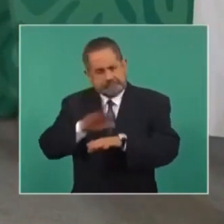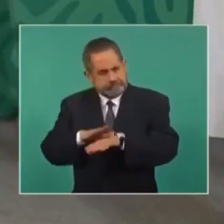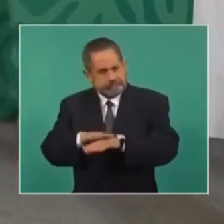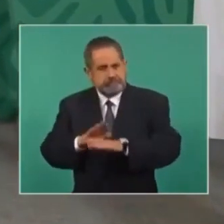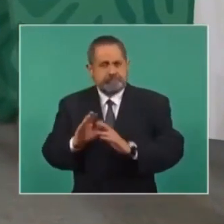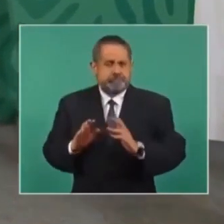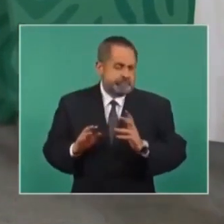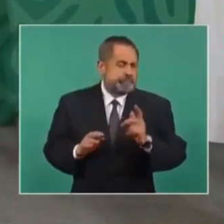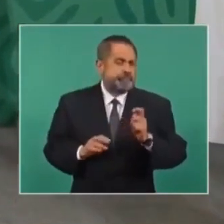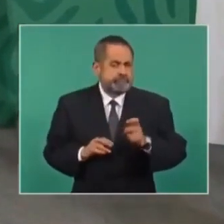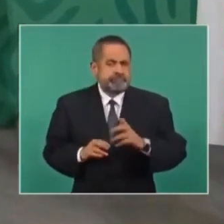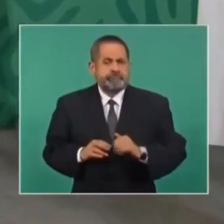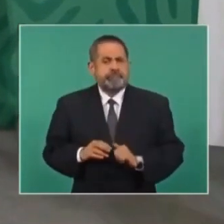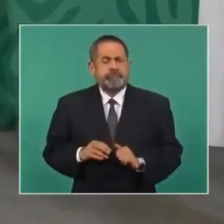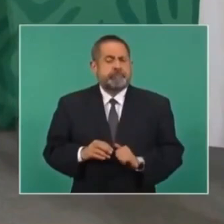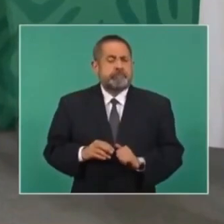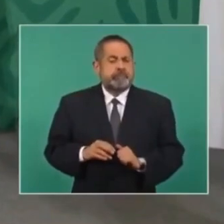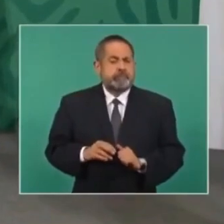que